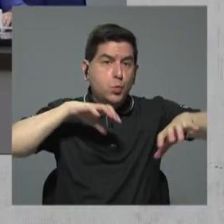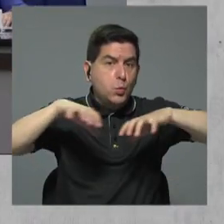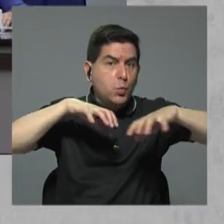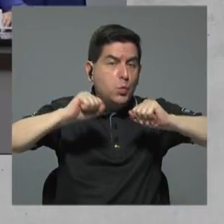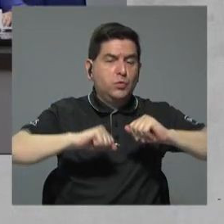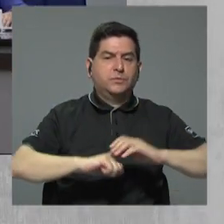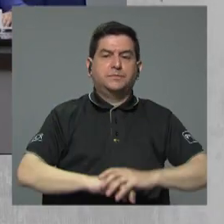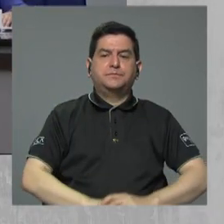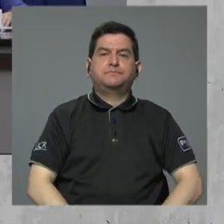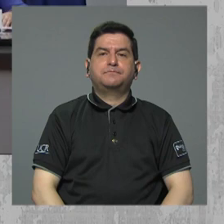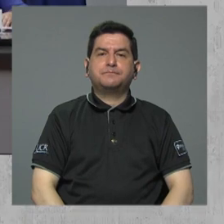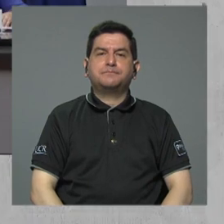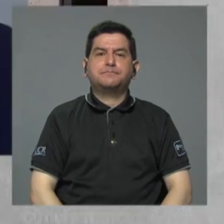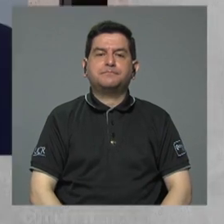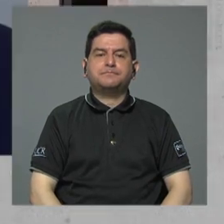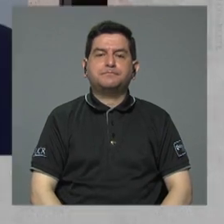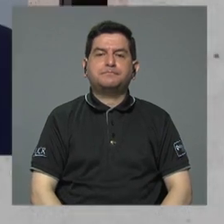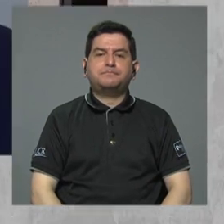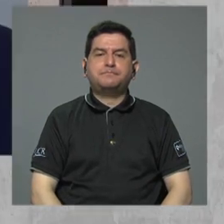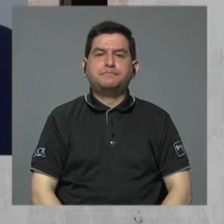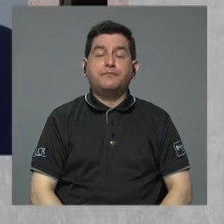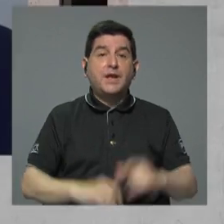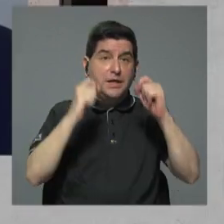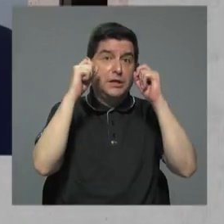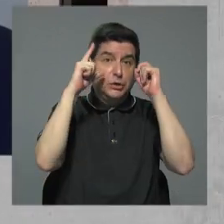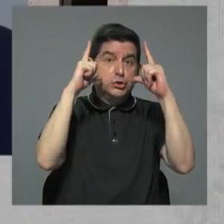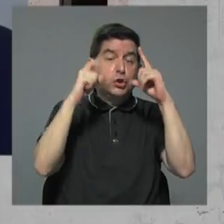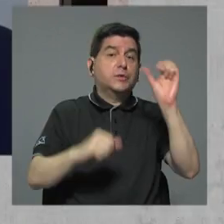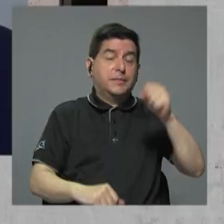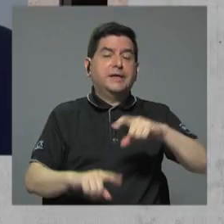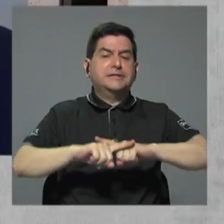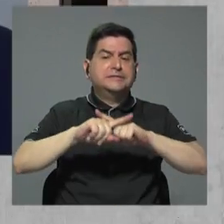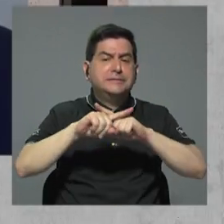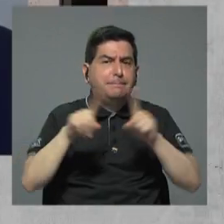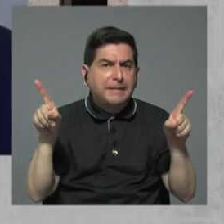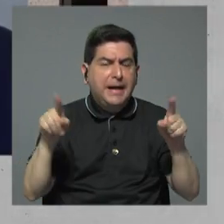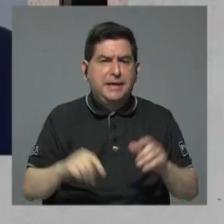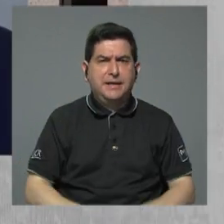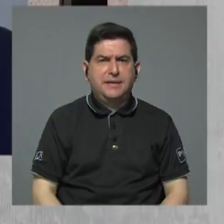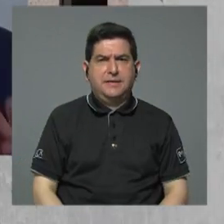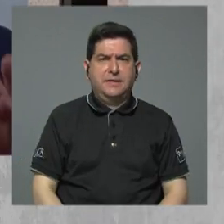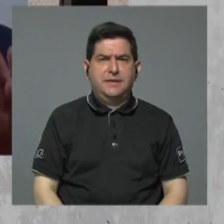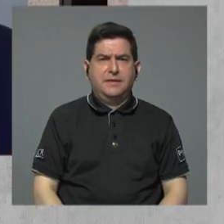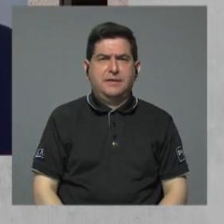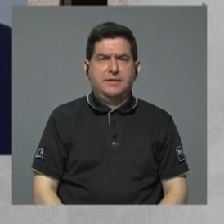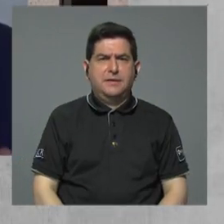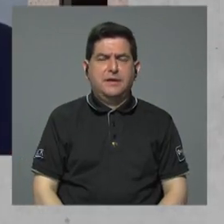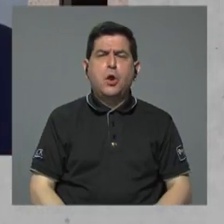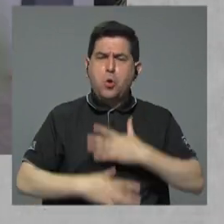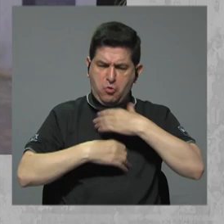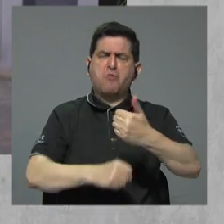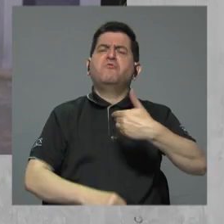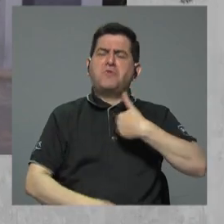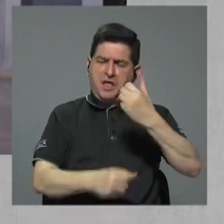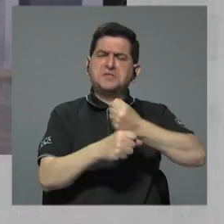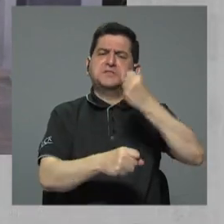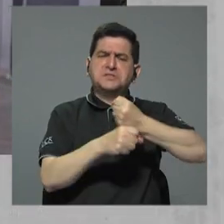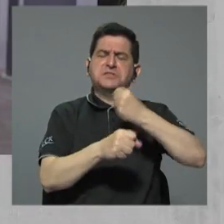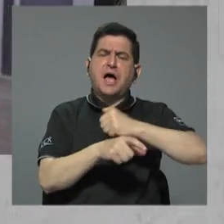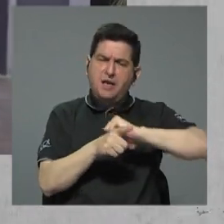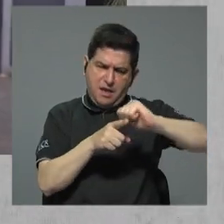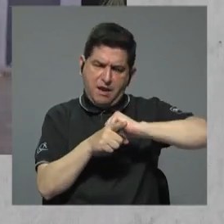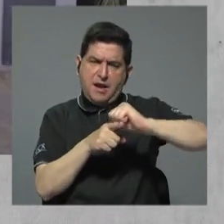poco. Bueno, y fue sorpresiva, pero digamos que existe una enorme confianza sobre la labor y el